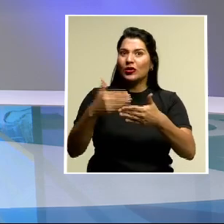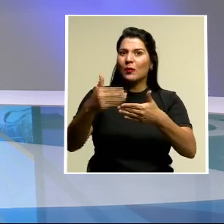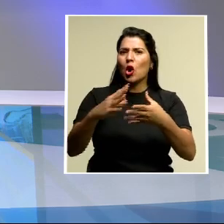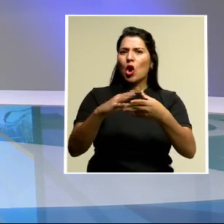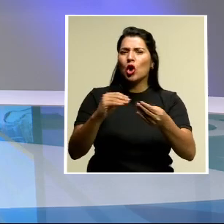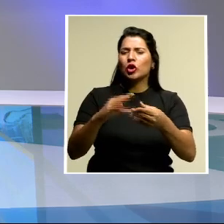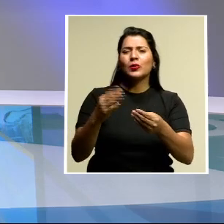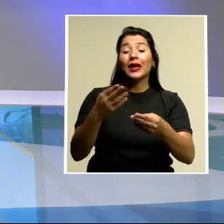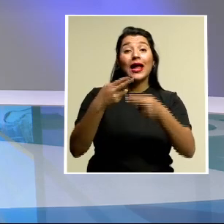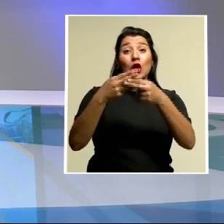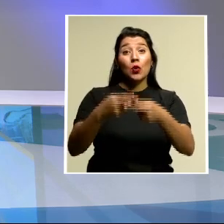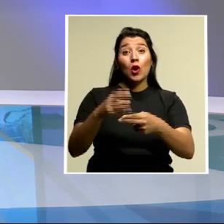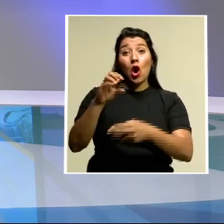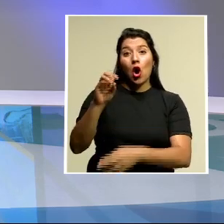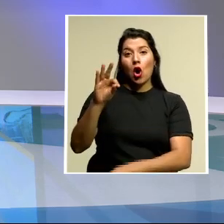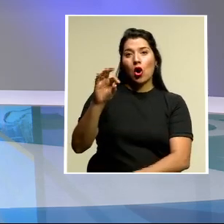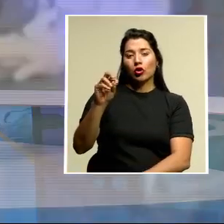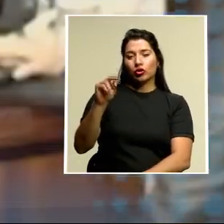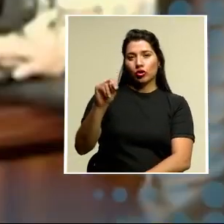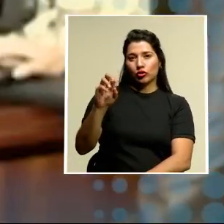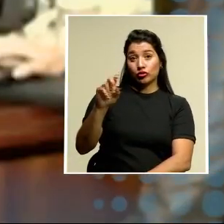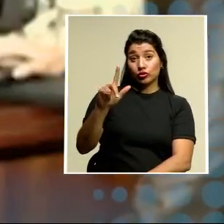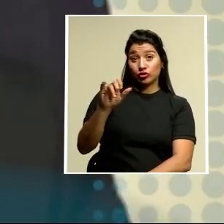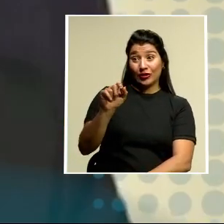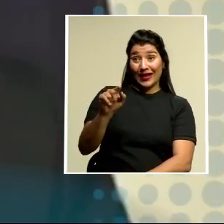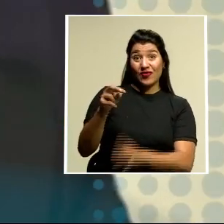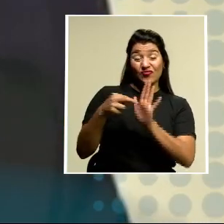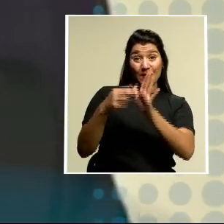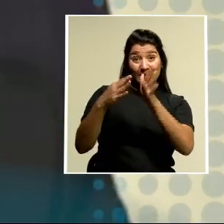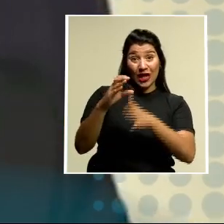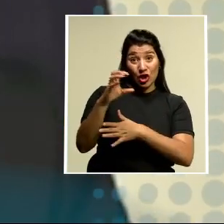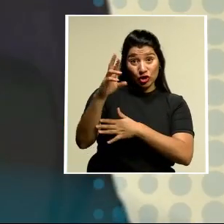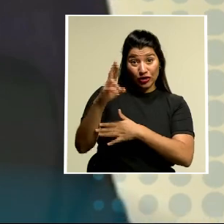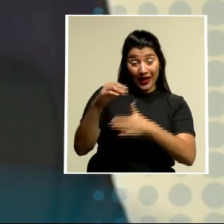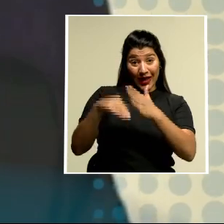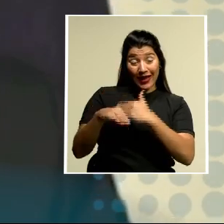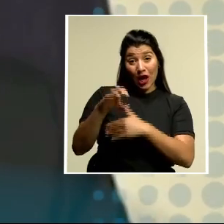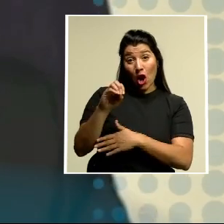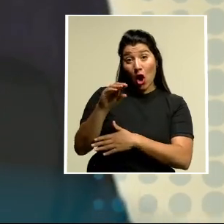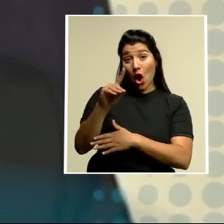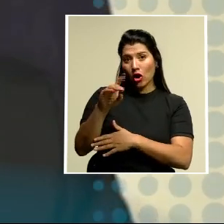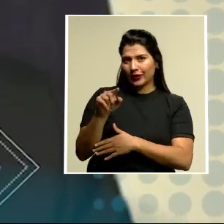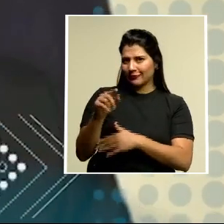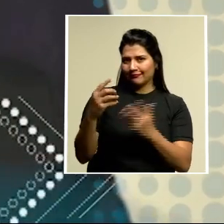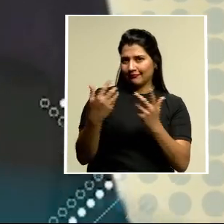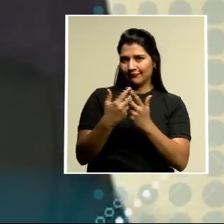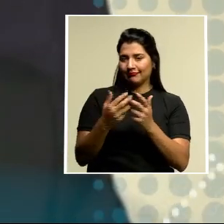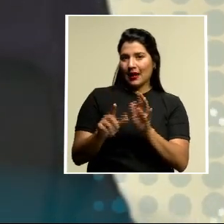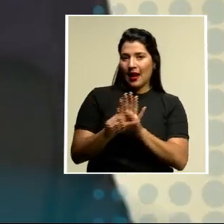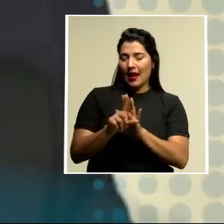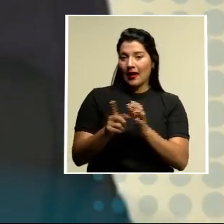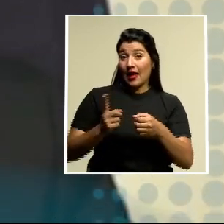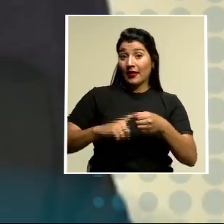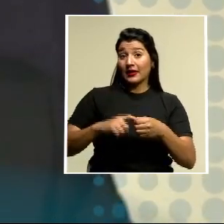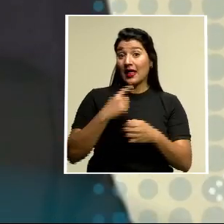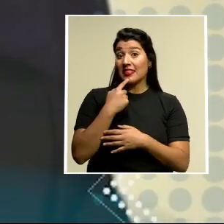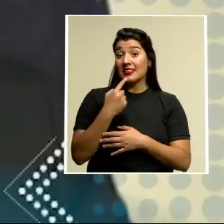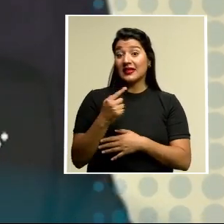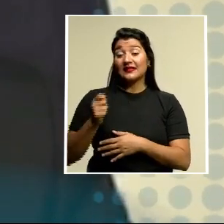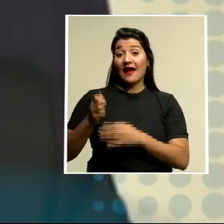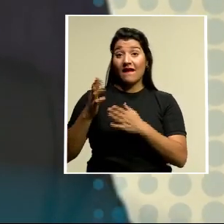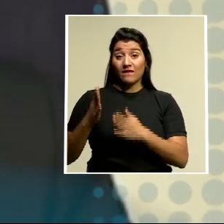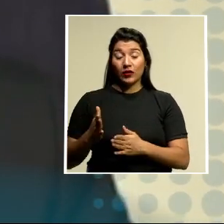mucho ahorro. Yo creo que son Me buenos parece. No sé ustedes, pero yo creo que invertir en aparatos ecoeficientes es